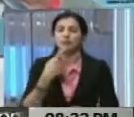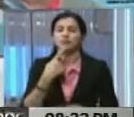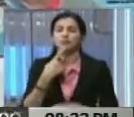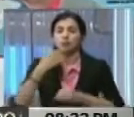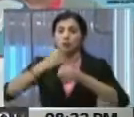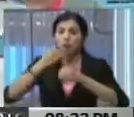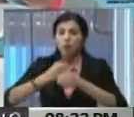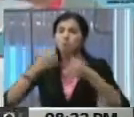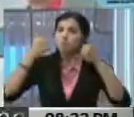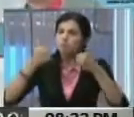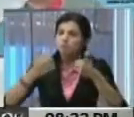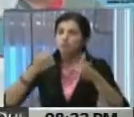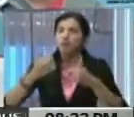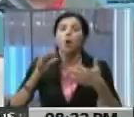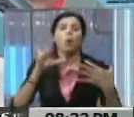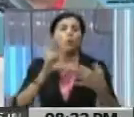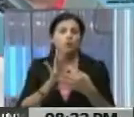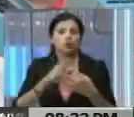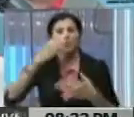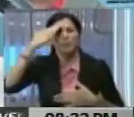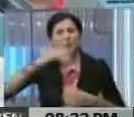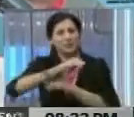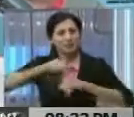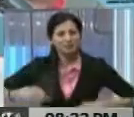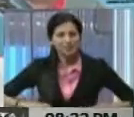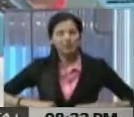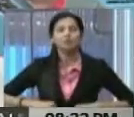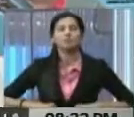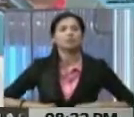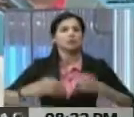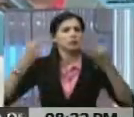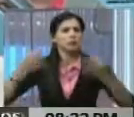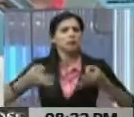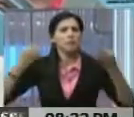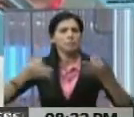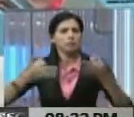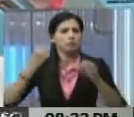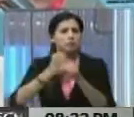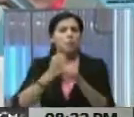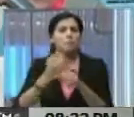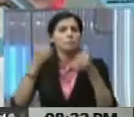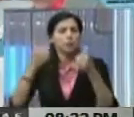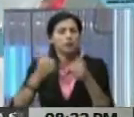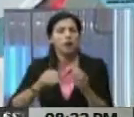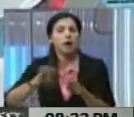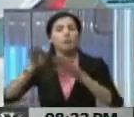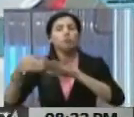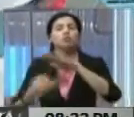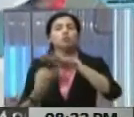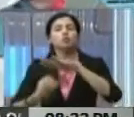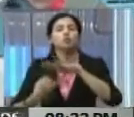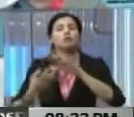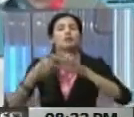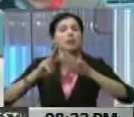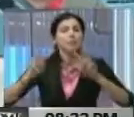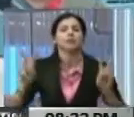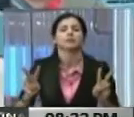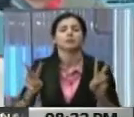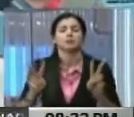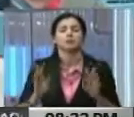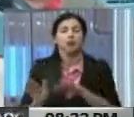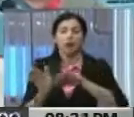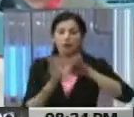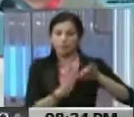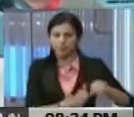de la Fuerza Armada Nacional Bolivariana, quienes en todo momento cumplieron con su compromiso con la institucionalidad y la paz. Por otra